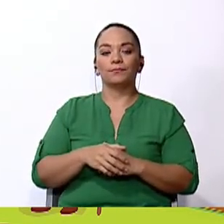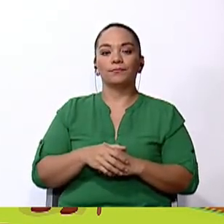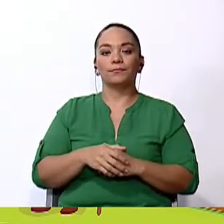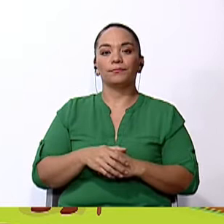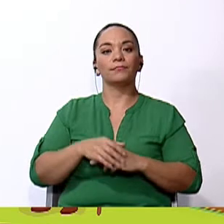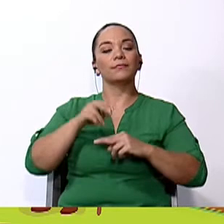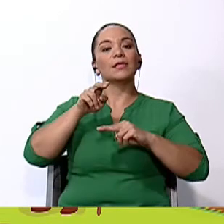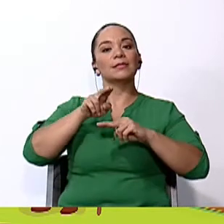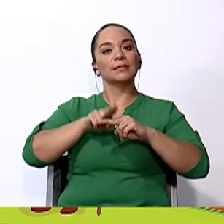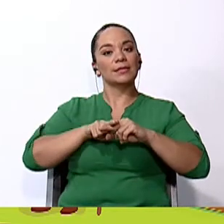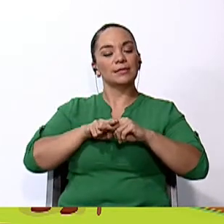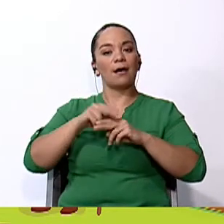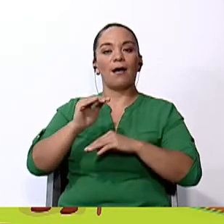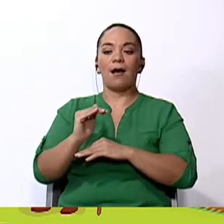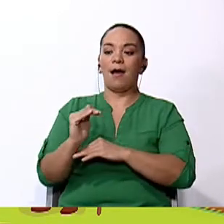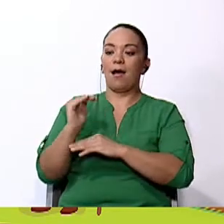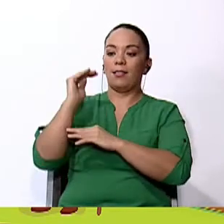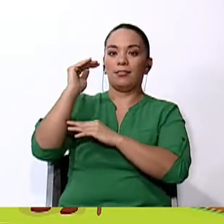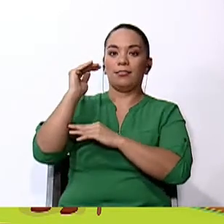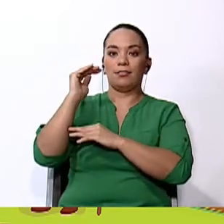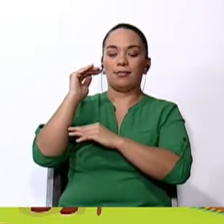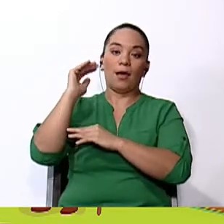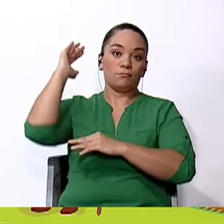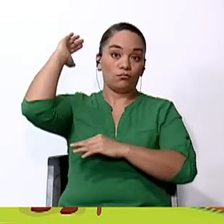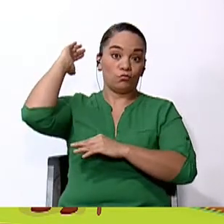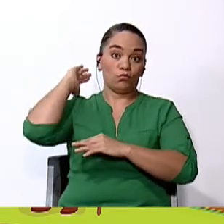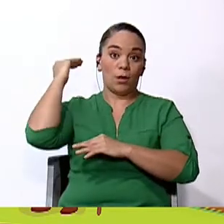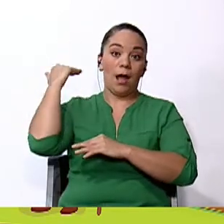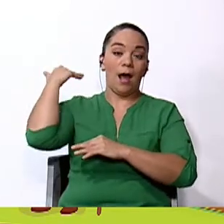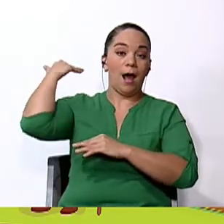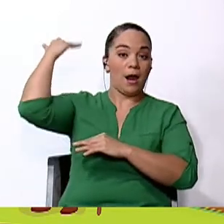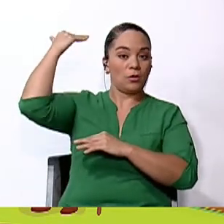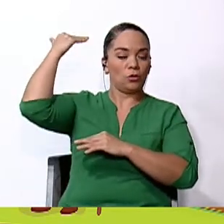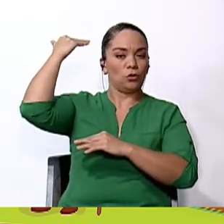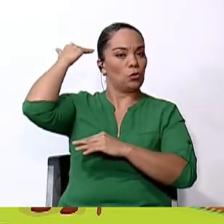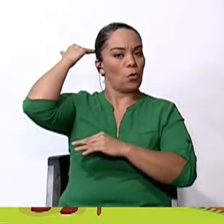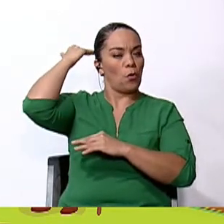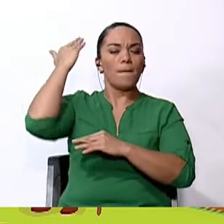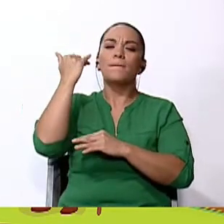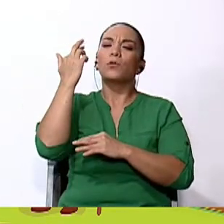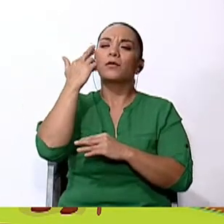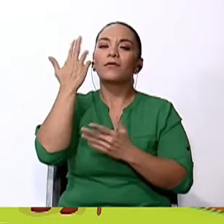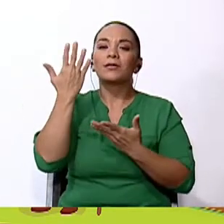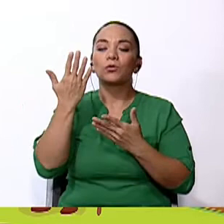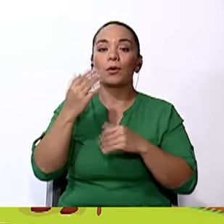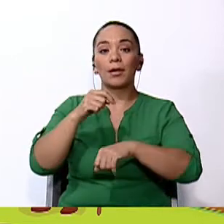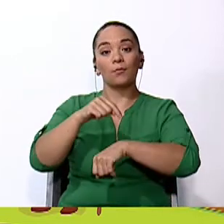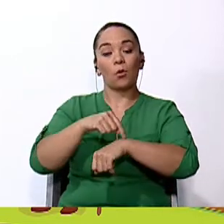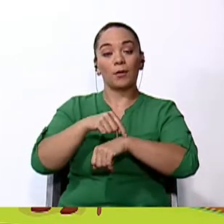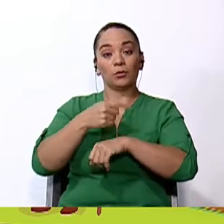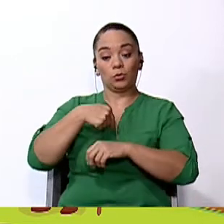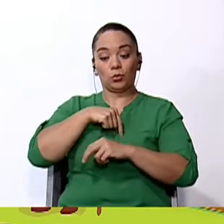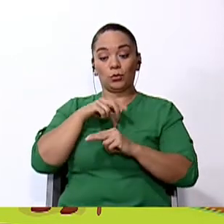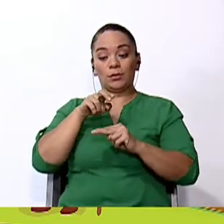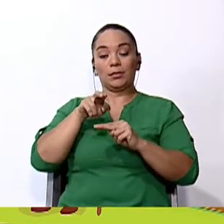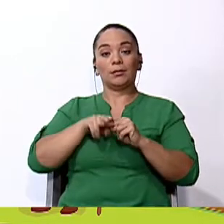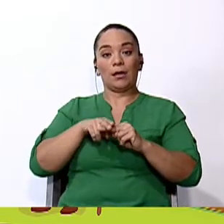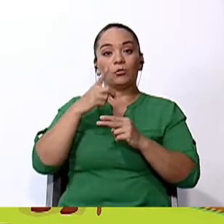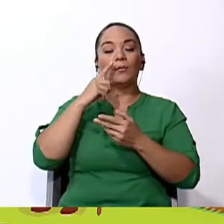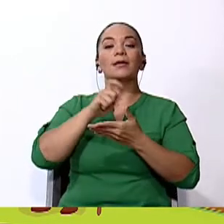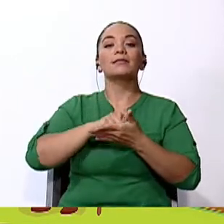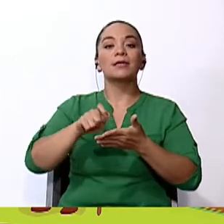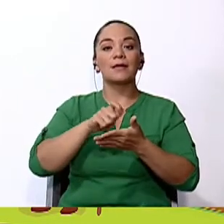silla alta, de respaldar alto. ¿Por qué? Porque en el momento en que nosotros nos sentamos para